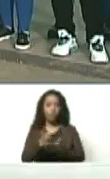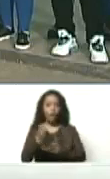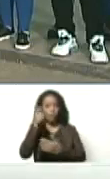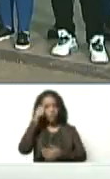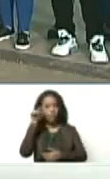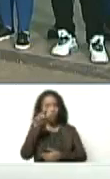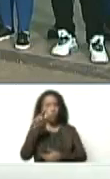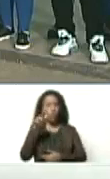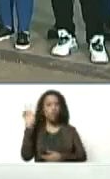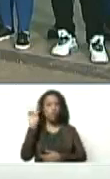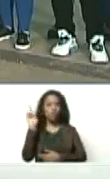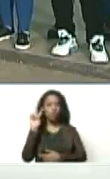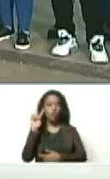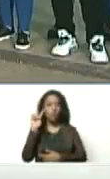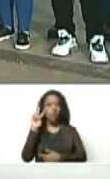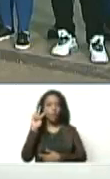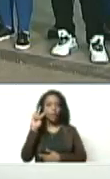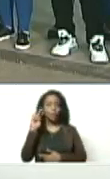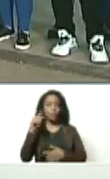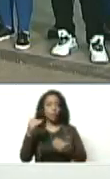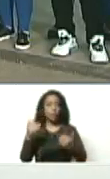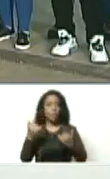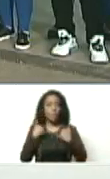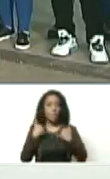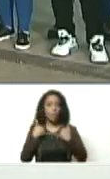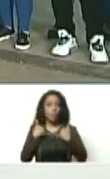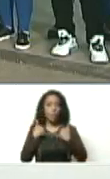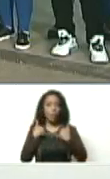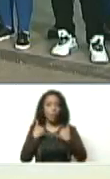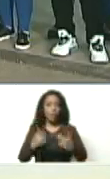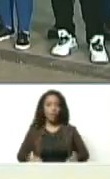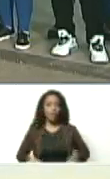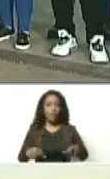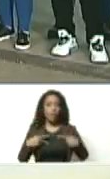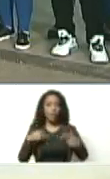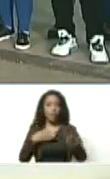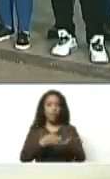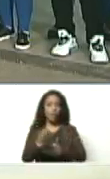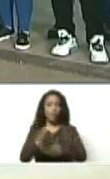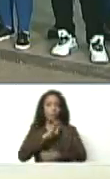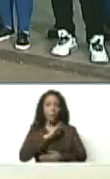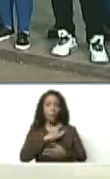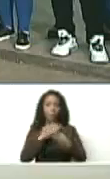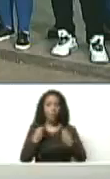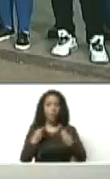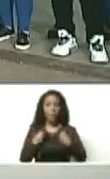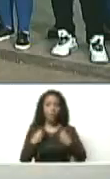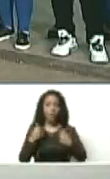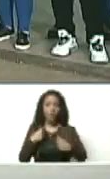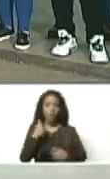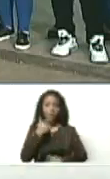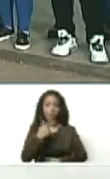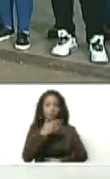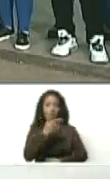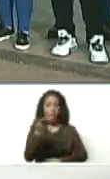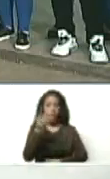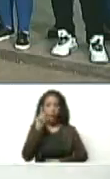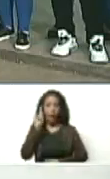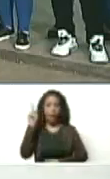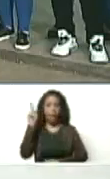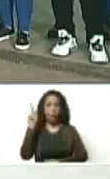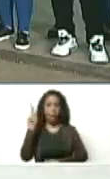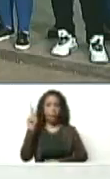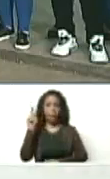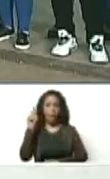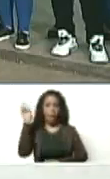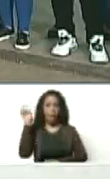pueblo de Venezuela a costa de mi propia vida, de mi propia existencia. Les digo a ustedes allá en